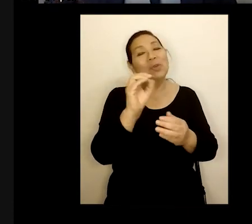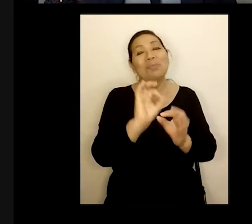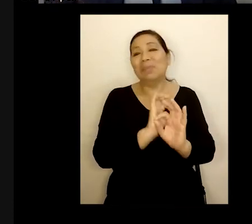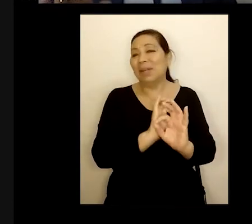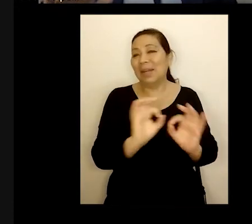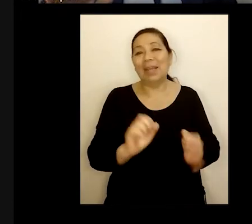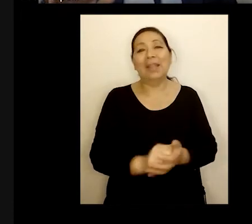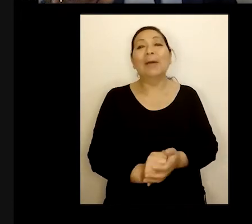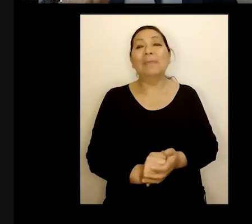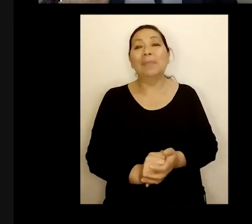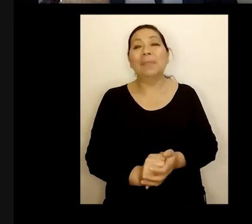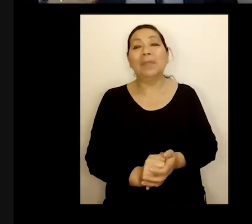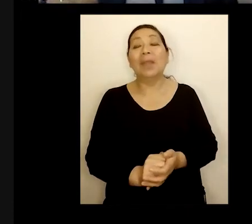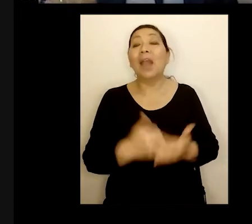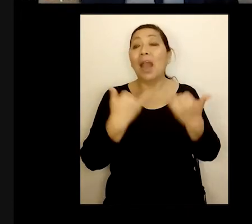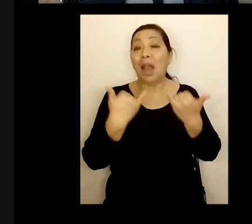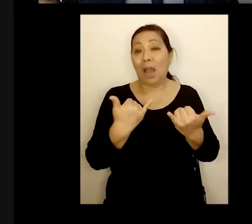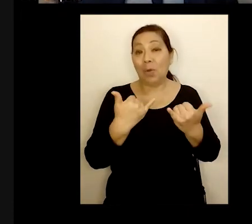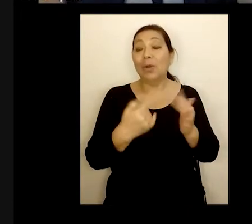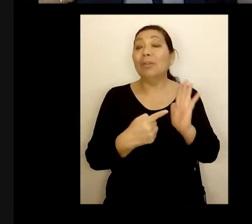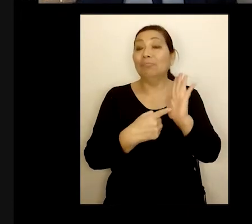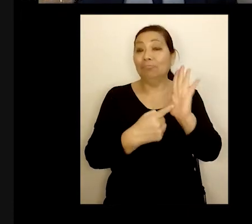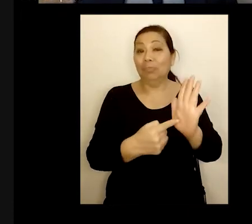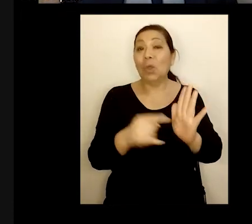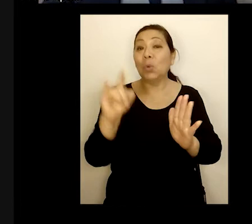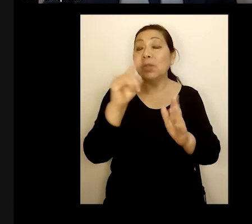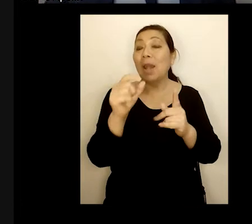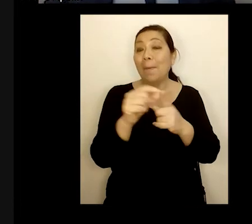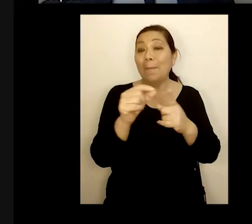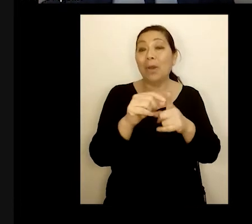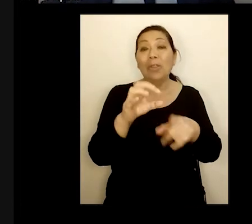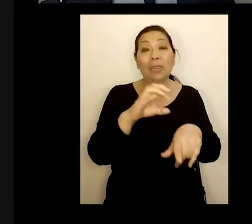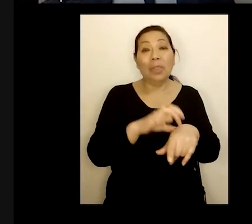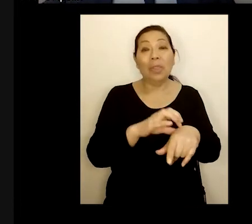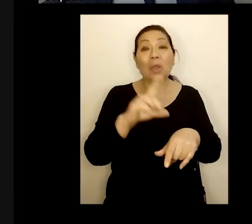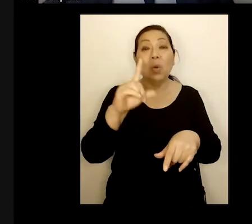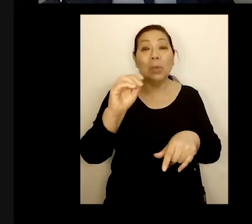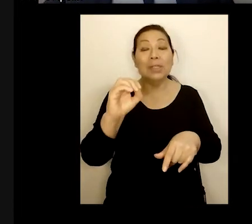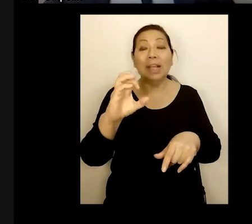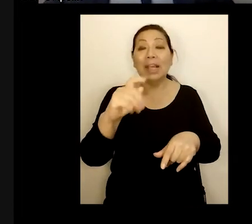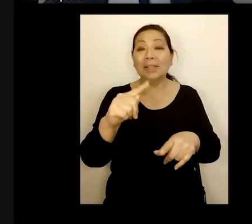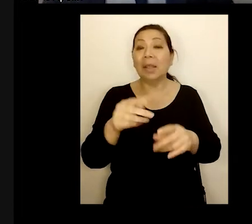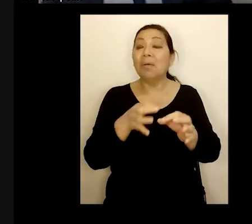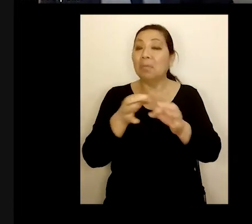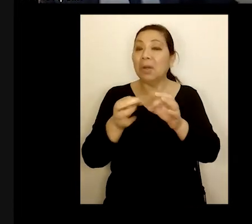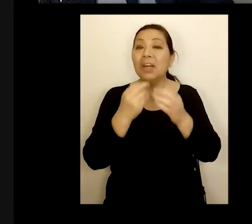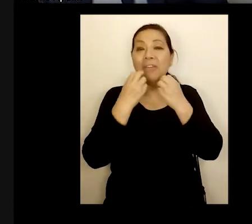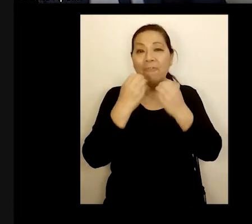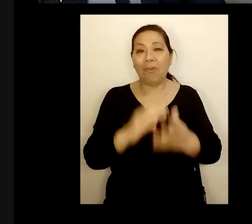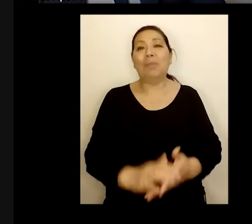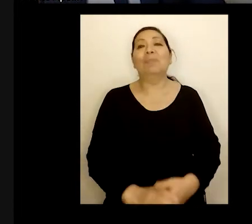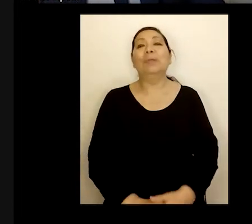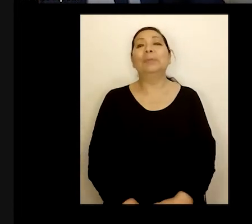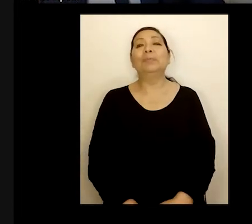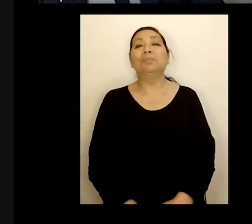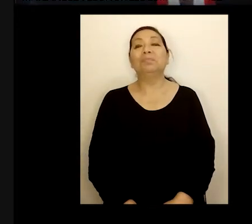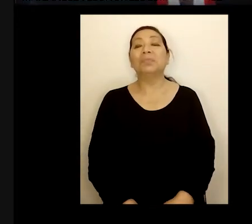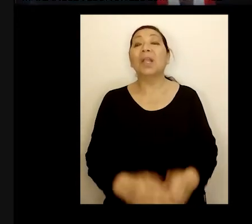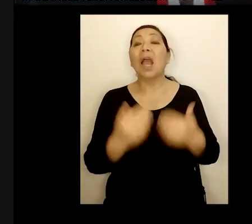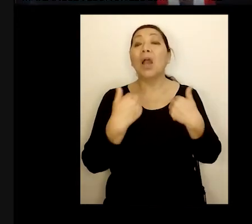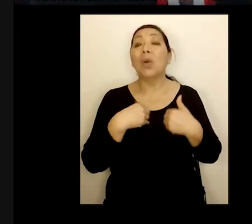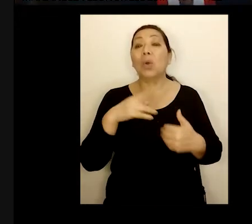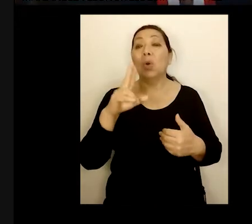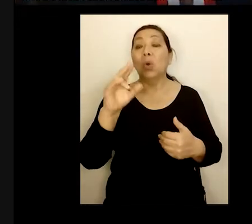fundamental. A continuación, cedo el uso de la palabra al doctor Luis de Castilla para continuar con el informe.